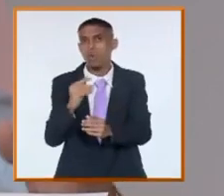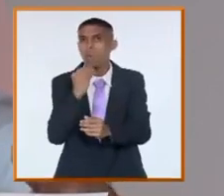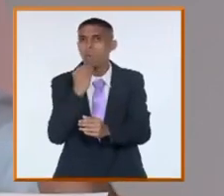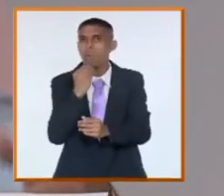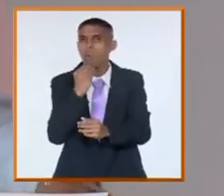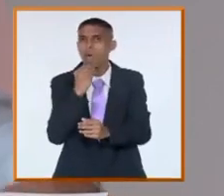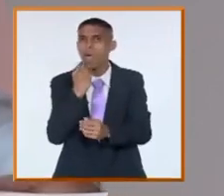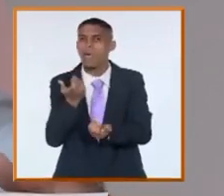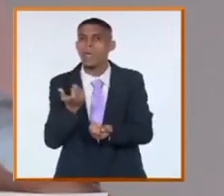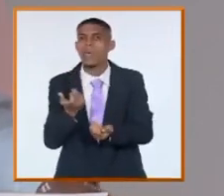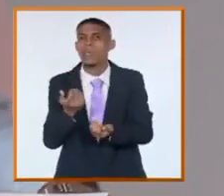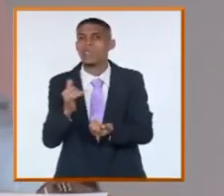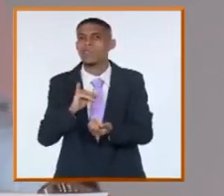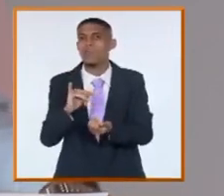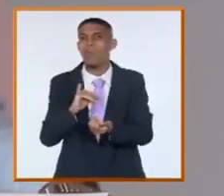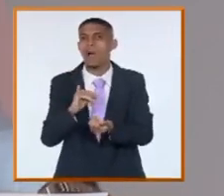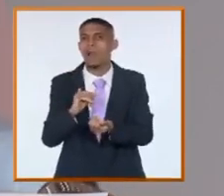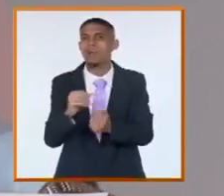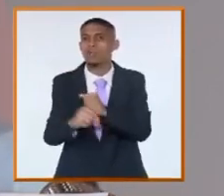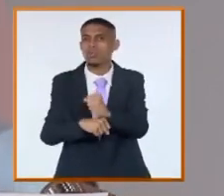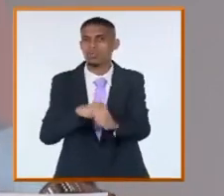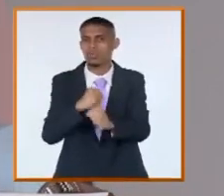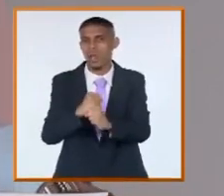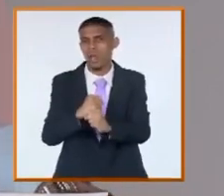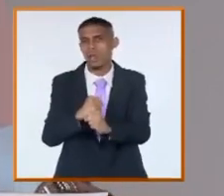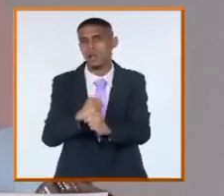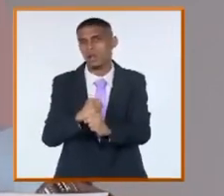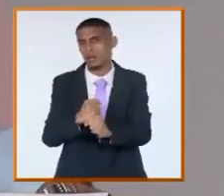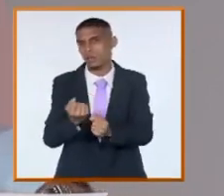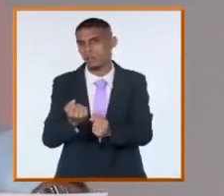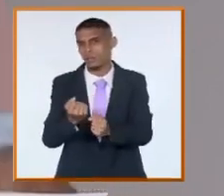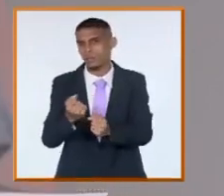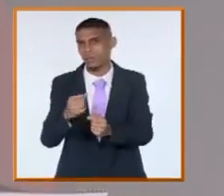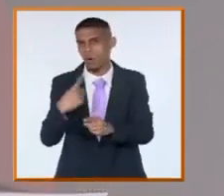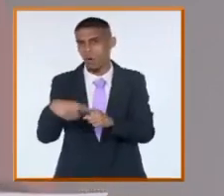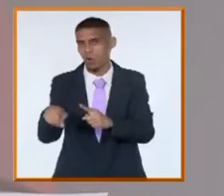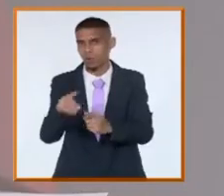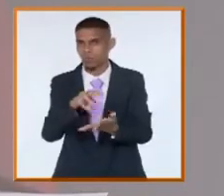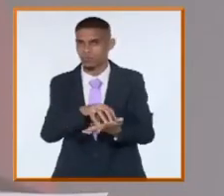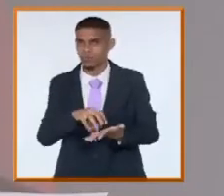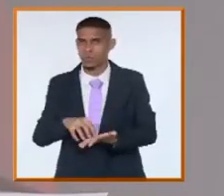hacer la magnitud que se de lo que se previó en el plan de inversiones